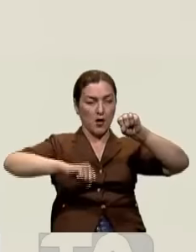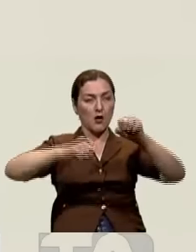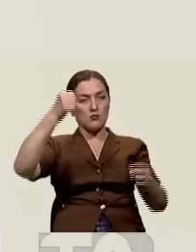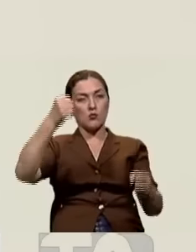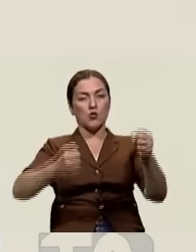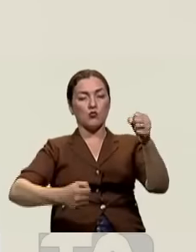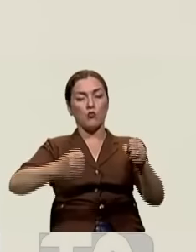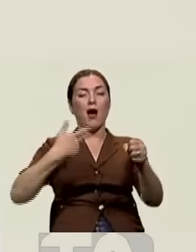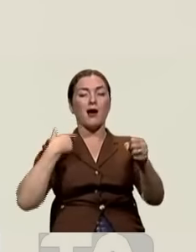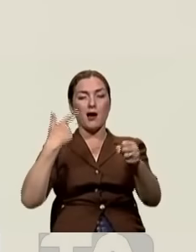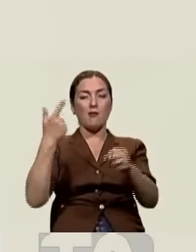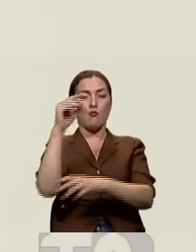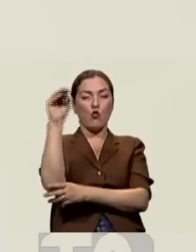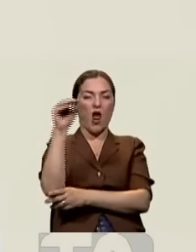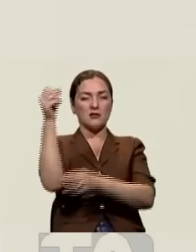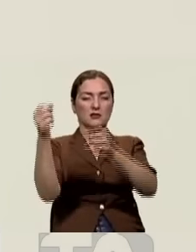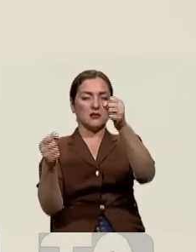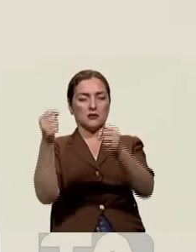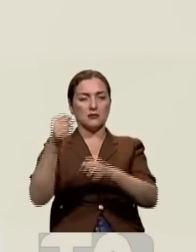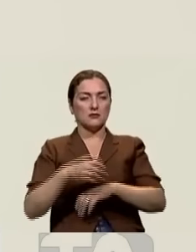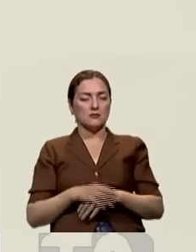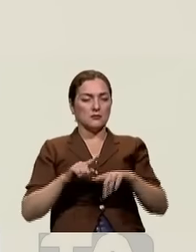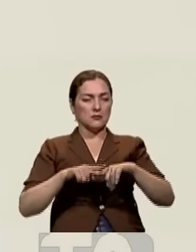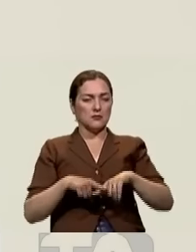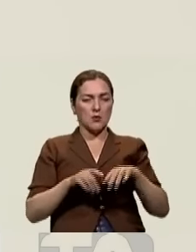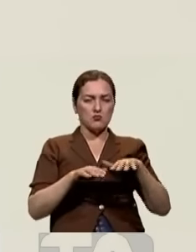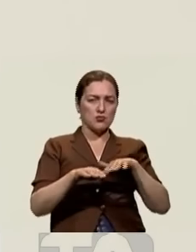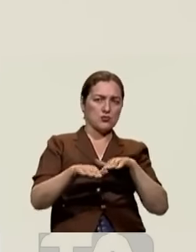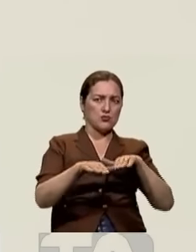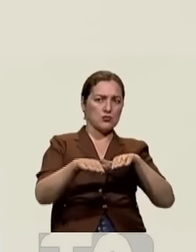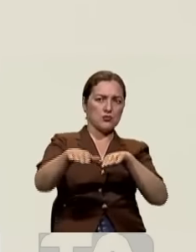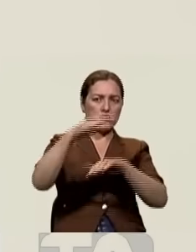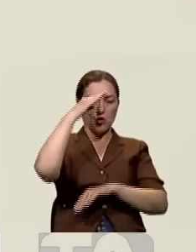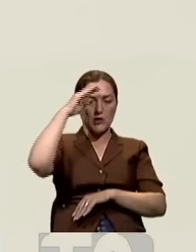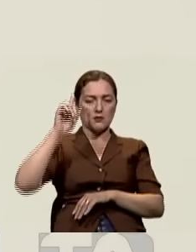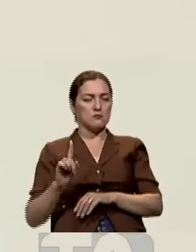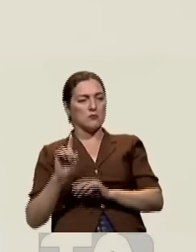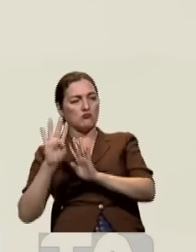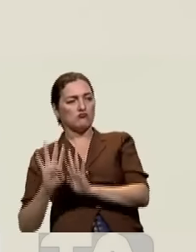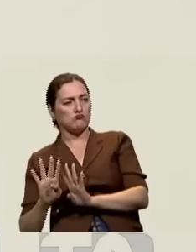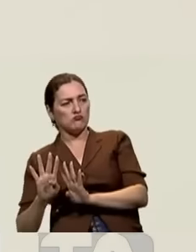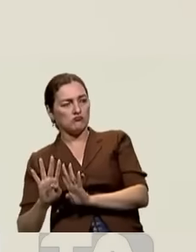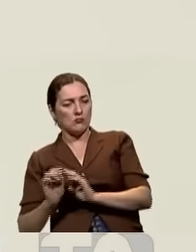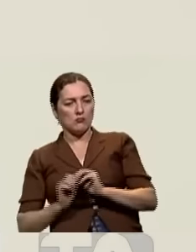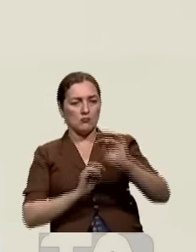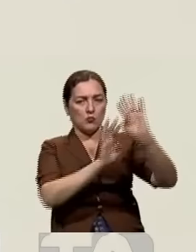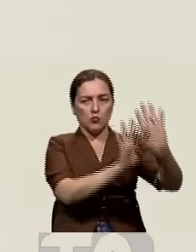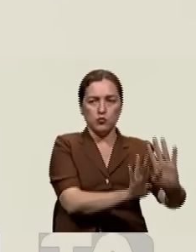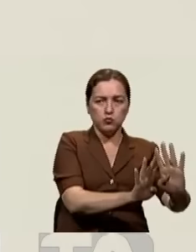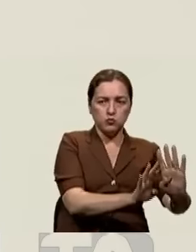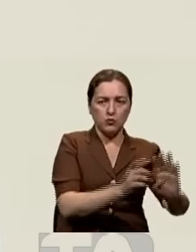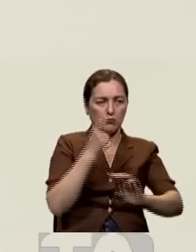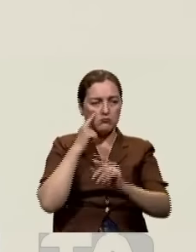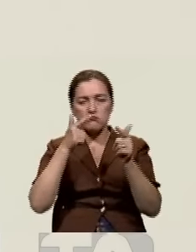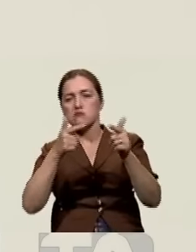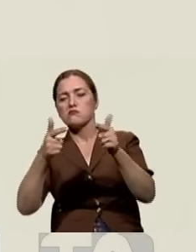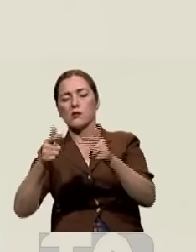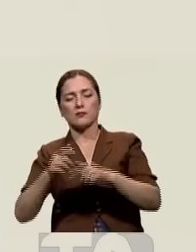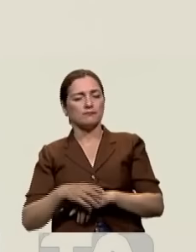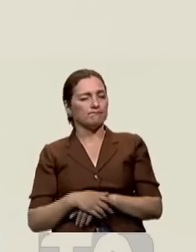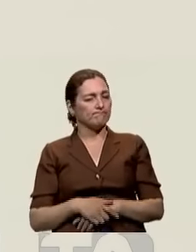para la salida como para el ingreso, de acuerdo a la carga vehicular, existirá un dispositivo de contraflujo, el cual será, como les digo, cuantificado